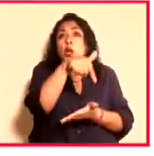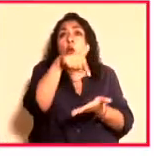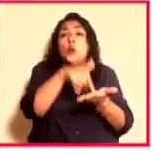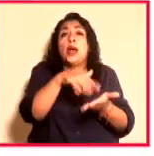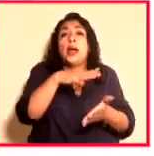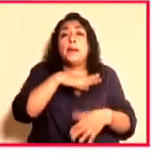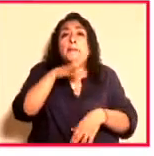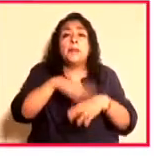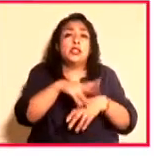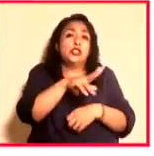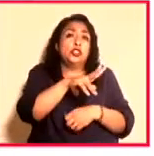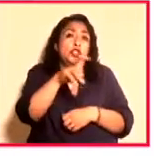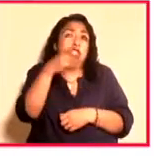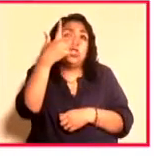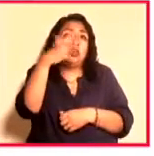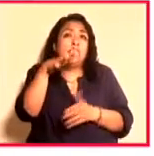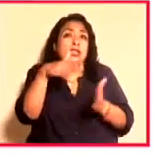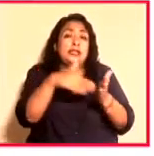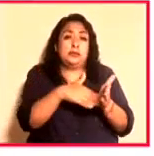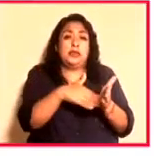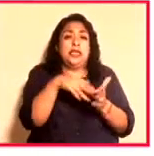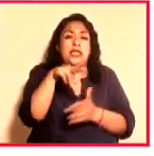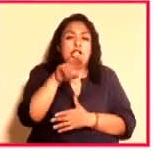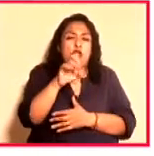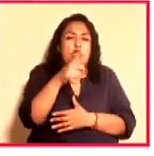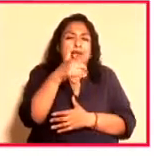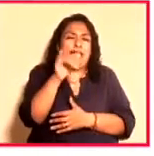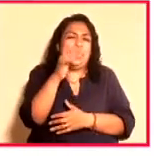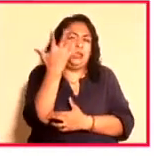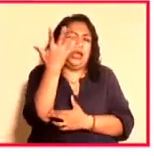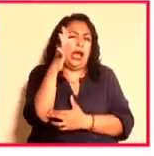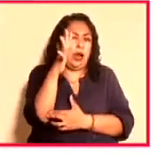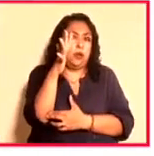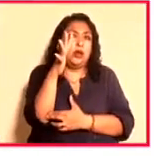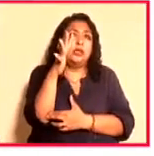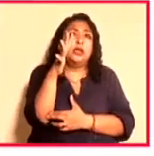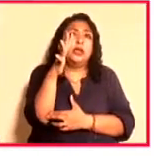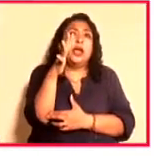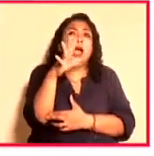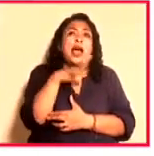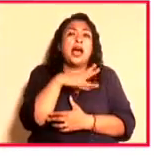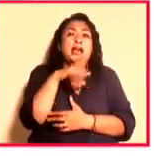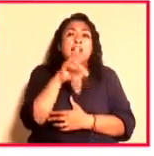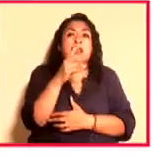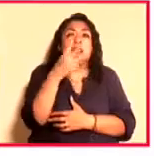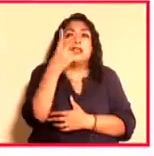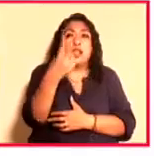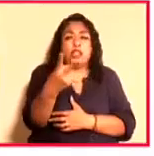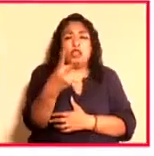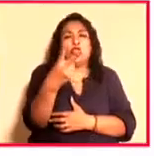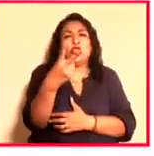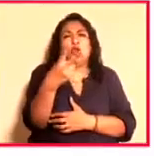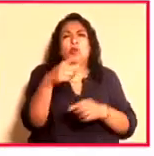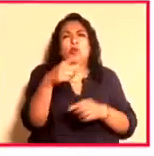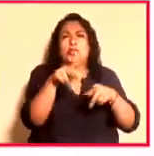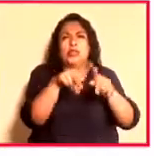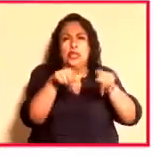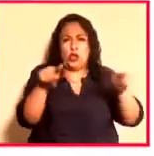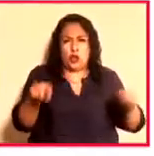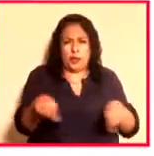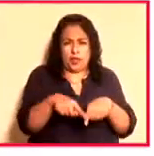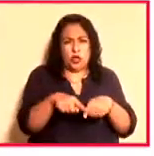de 210 mil nogales que son regados por 32 kilómetros de acequias. Esta